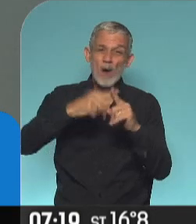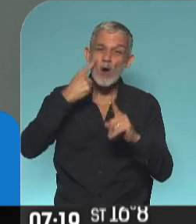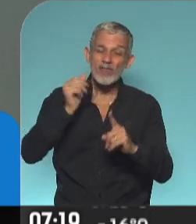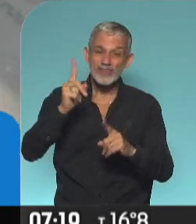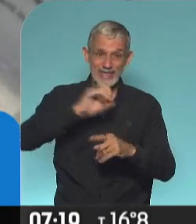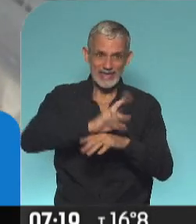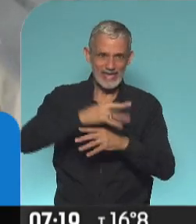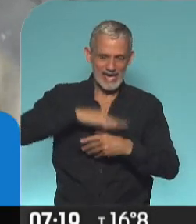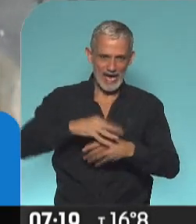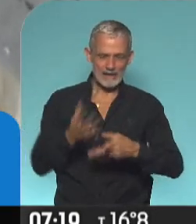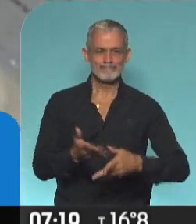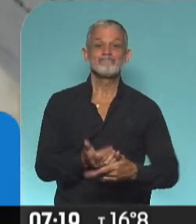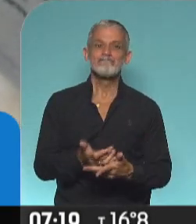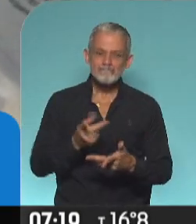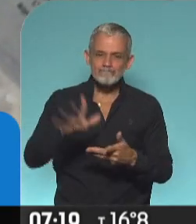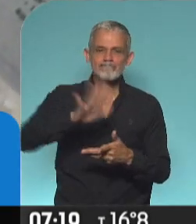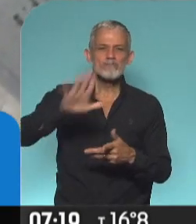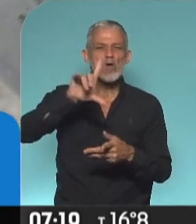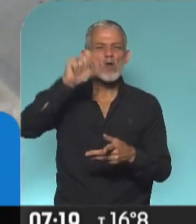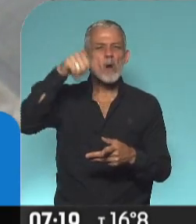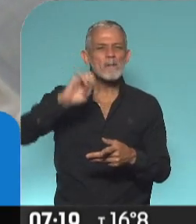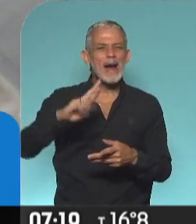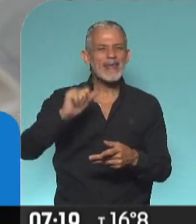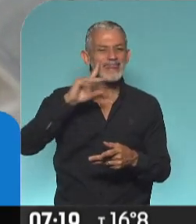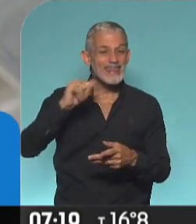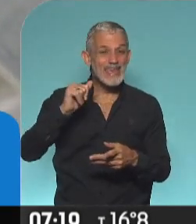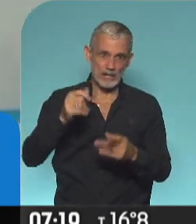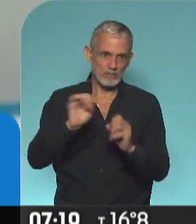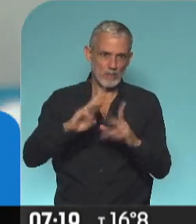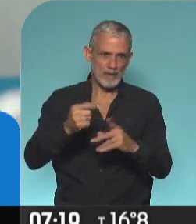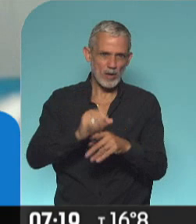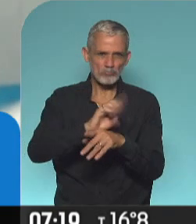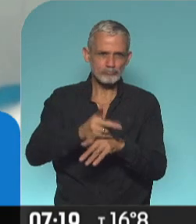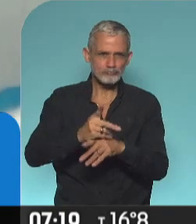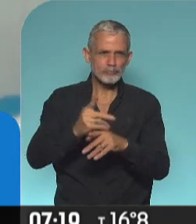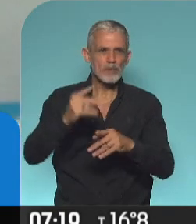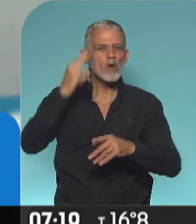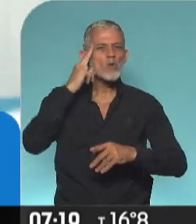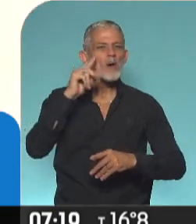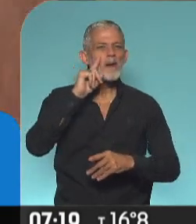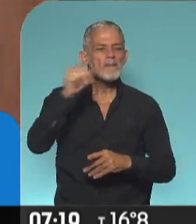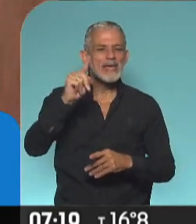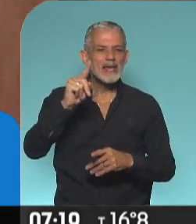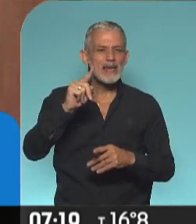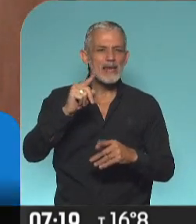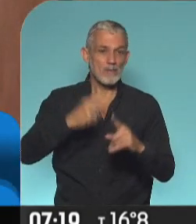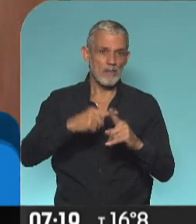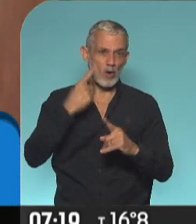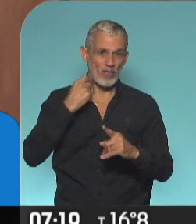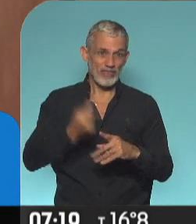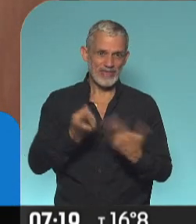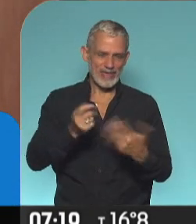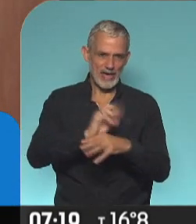coronavirus. Nuevamente, la región de Lombardía es la más afectada, con 9.000 positivos por día. El primer